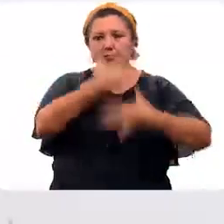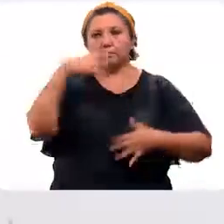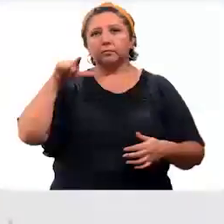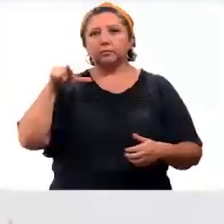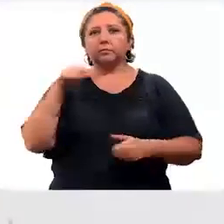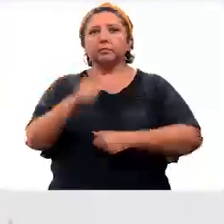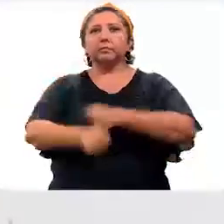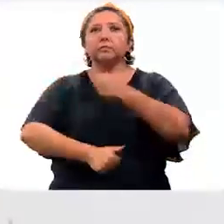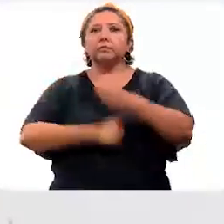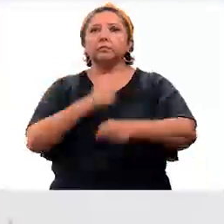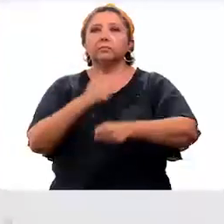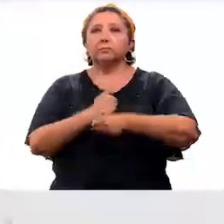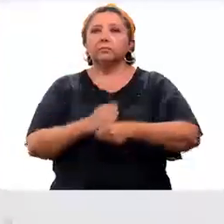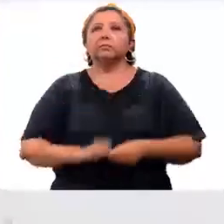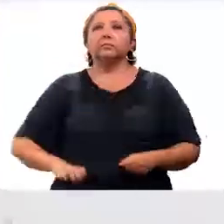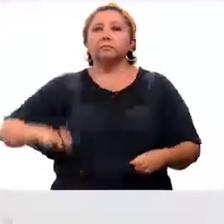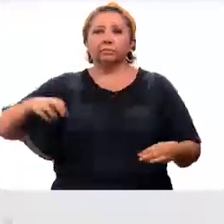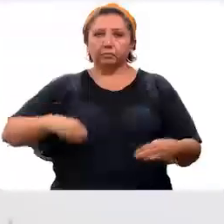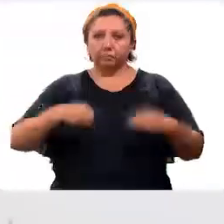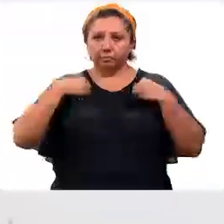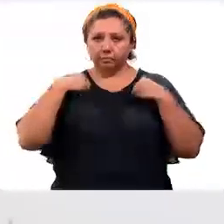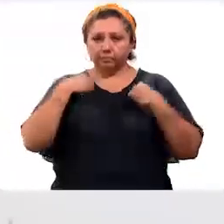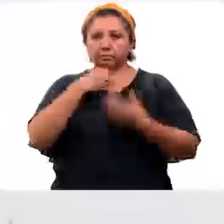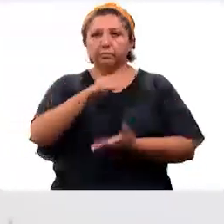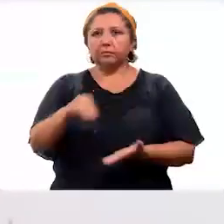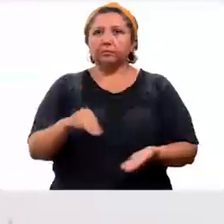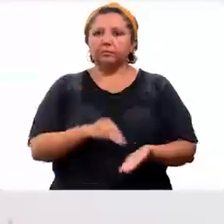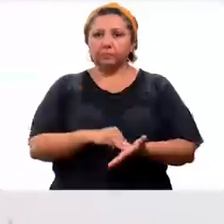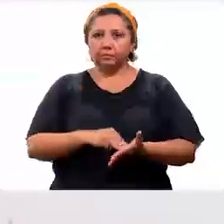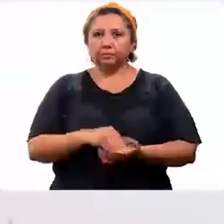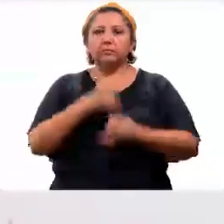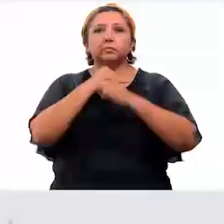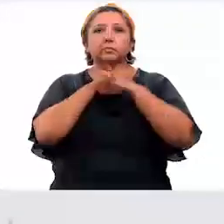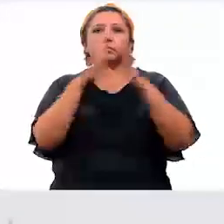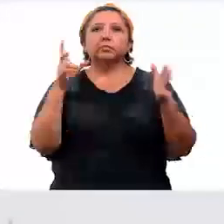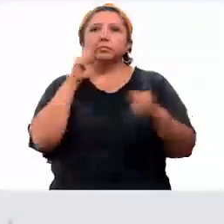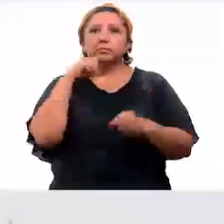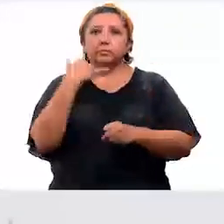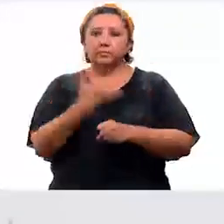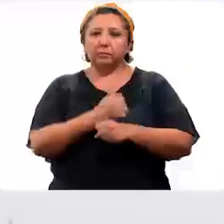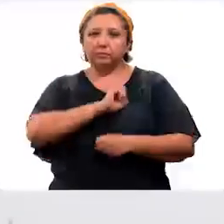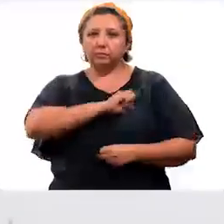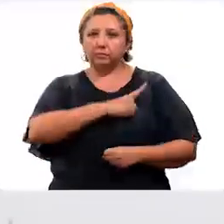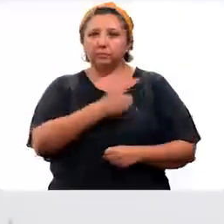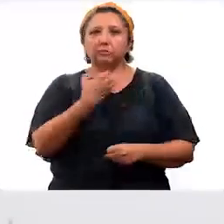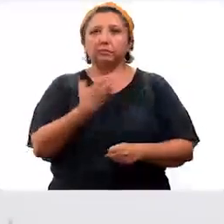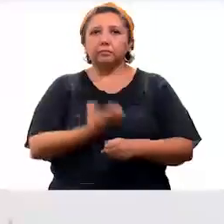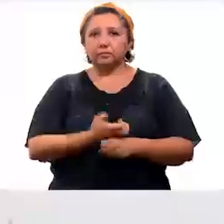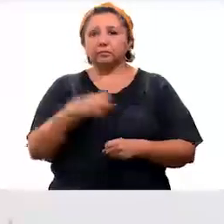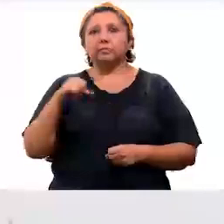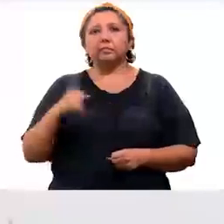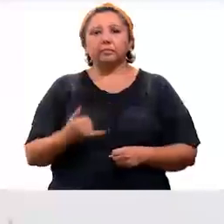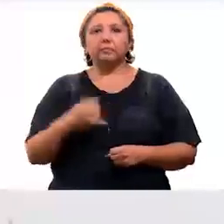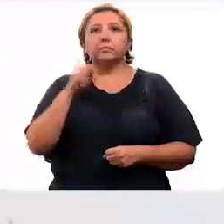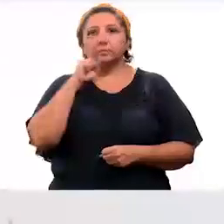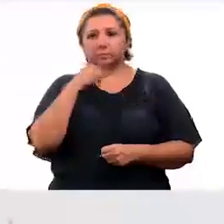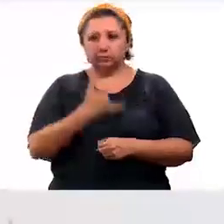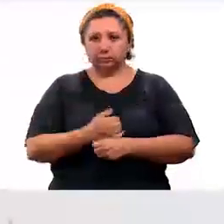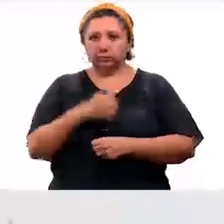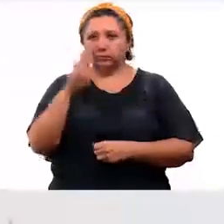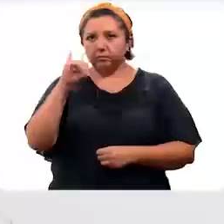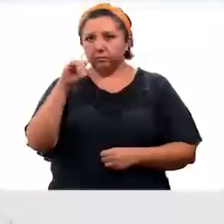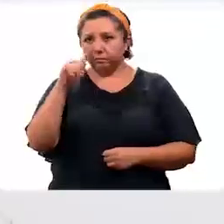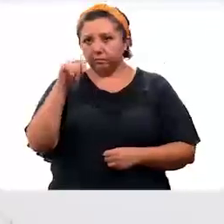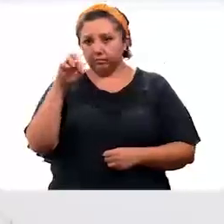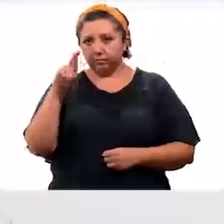a 17 años de edad que viven en Mérida, informaron la Secretaría de Salud Estatal y la Secretaría de